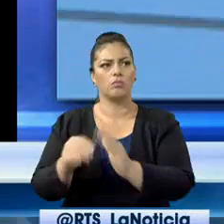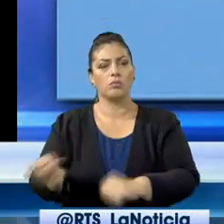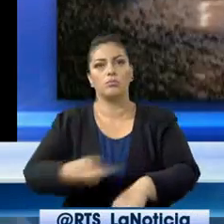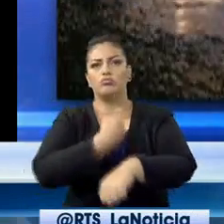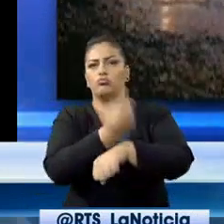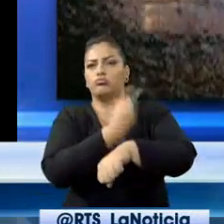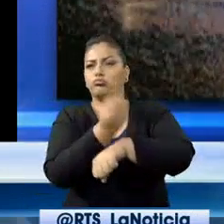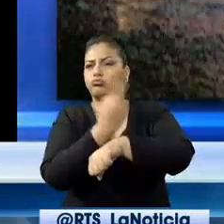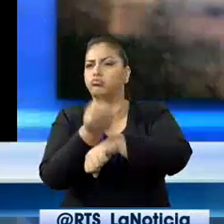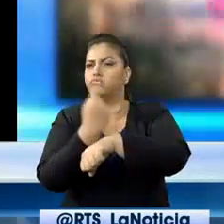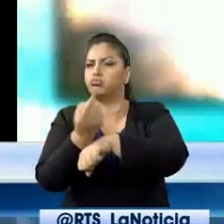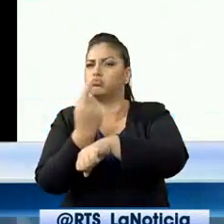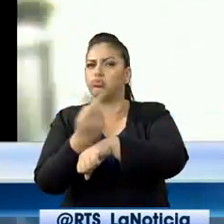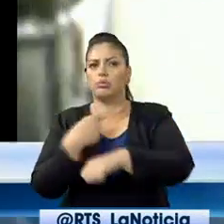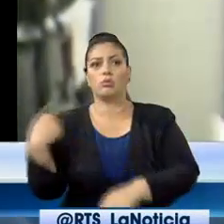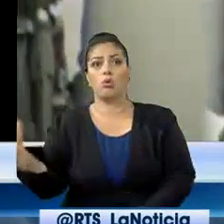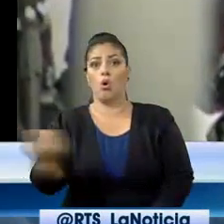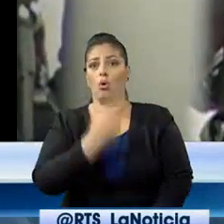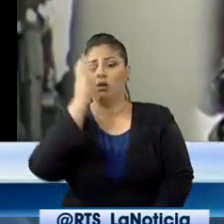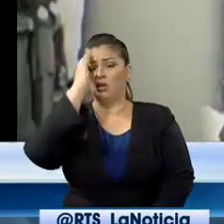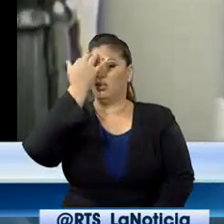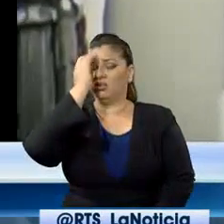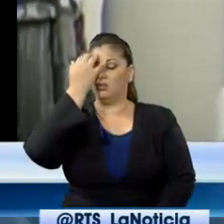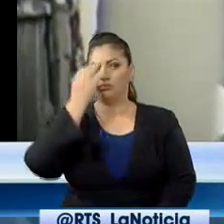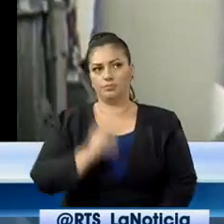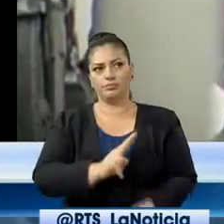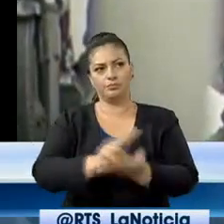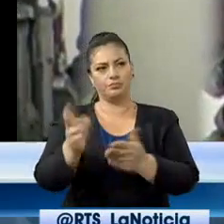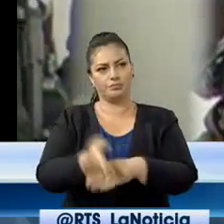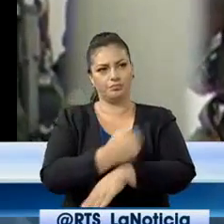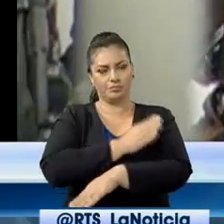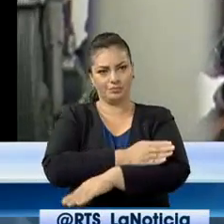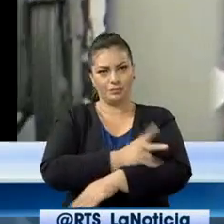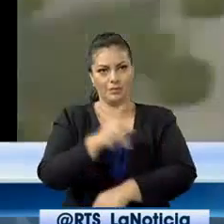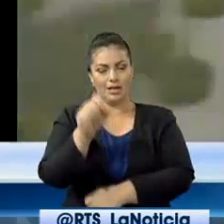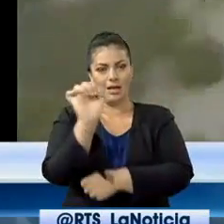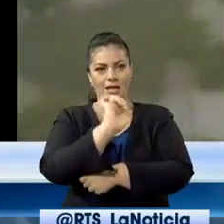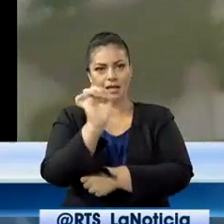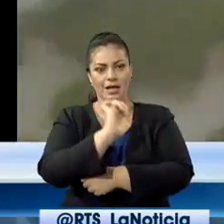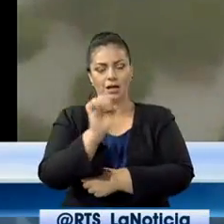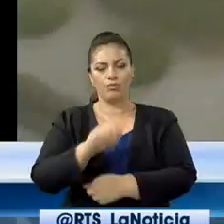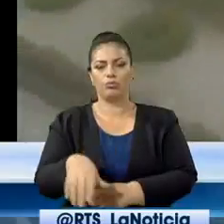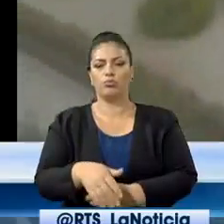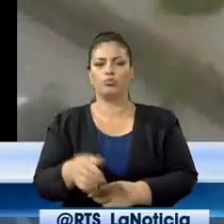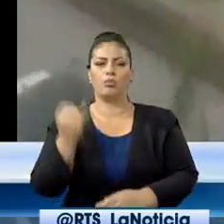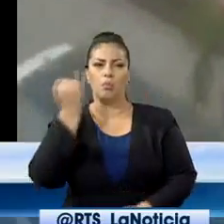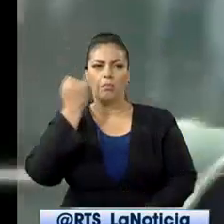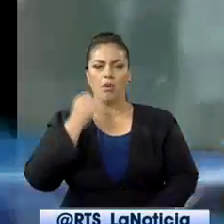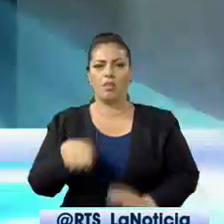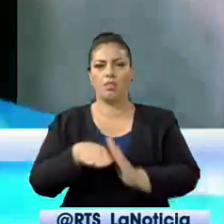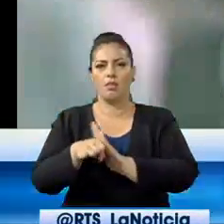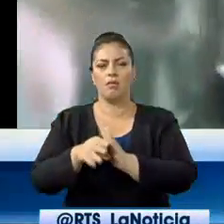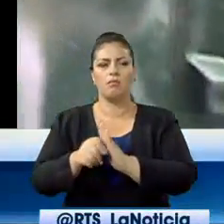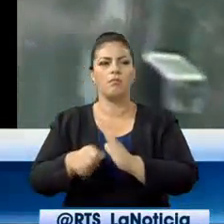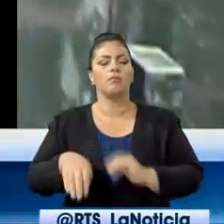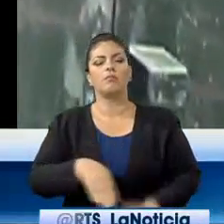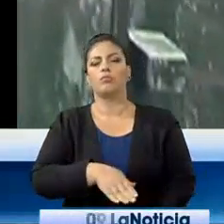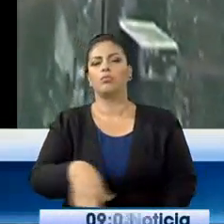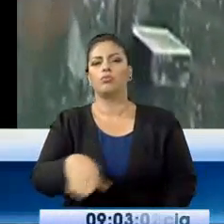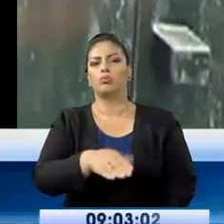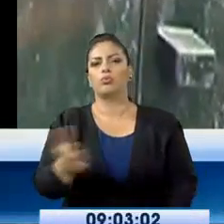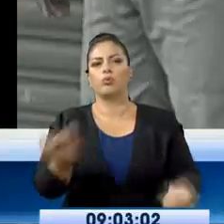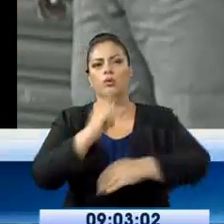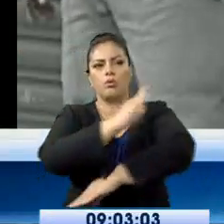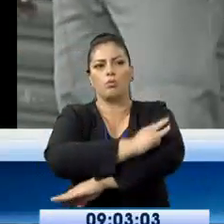todo, estaba la gente muy asustada. Hace 2 semanas un blindado fue embestido en los exteriores de un supermercado en la ciudadela